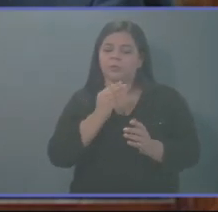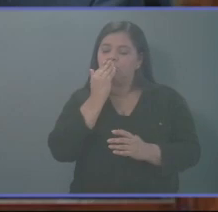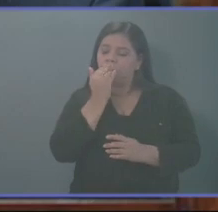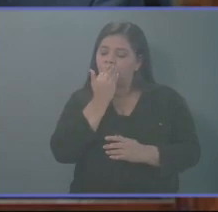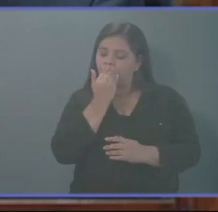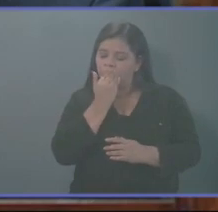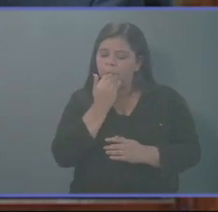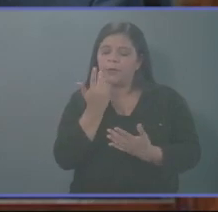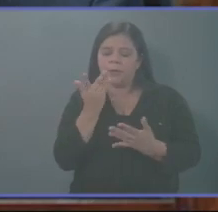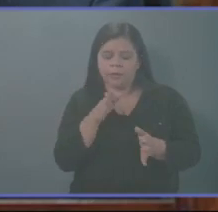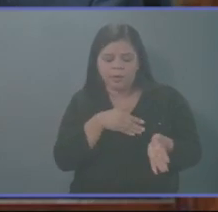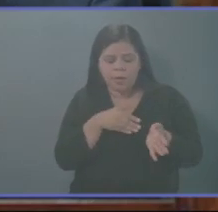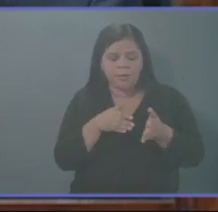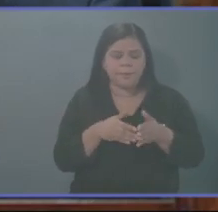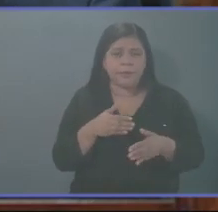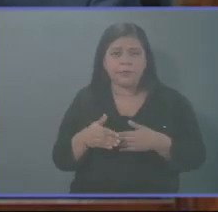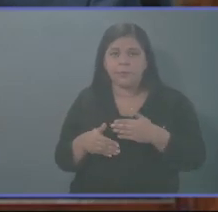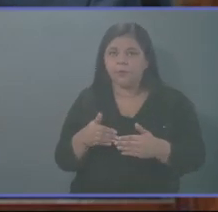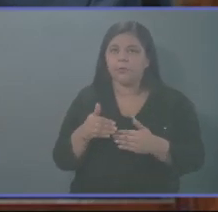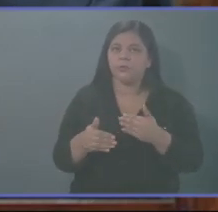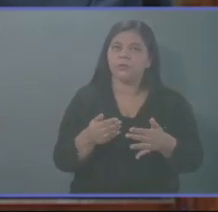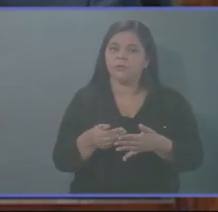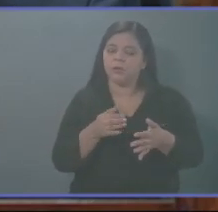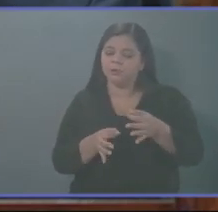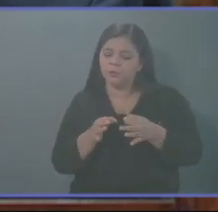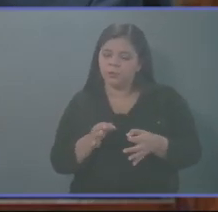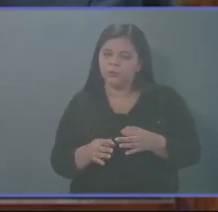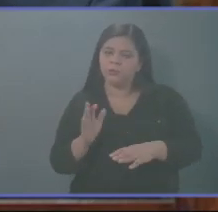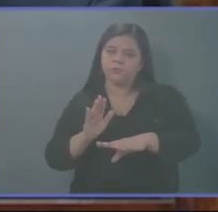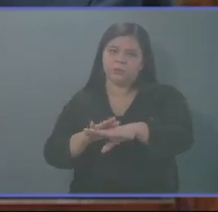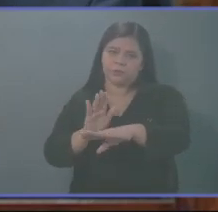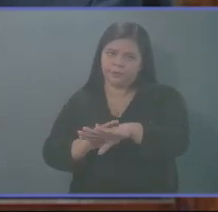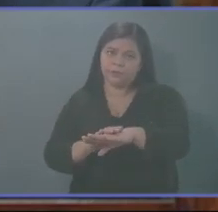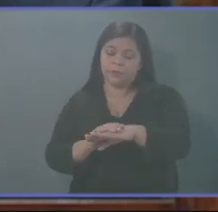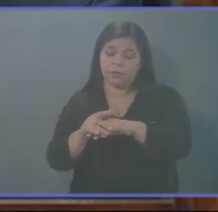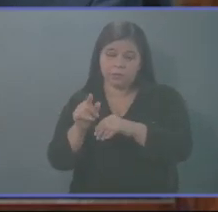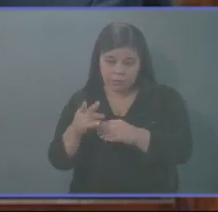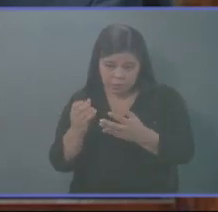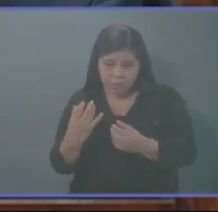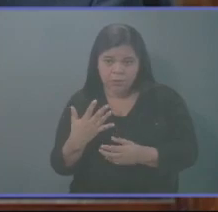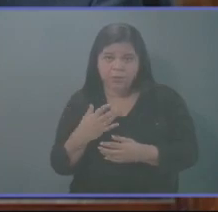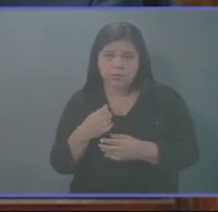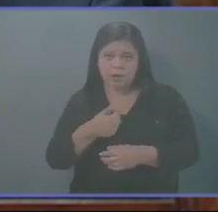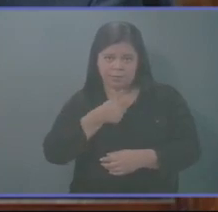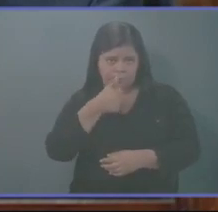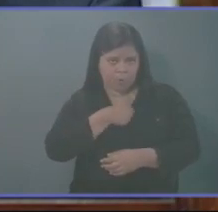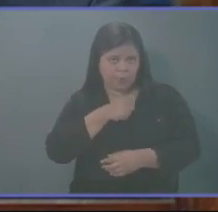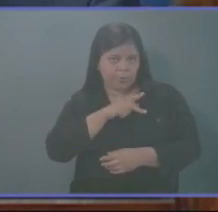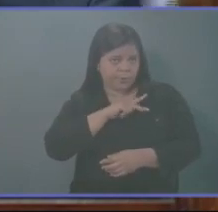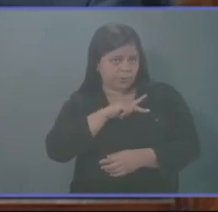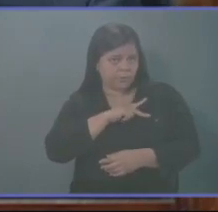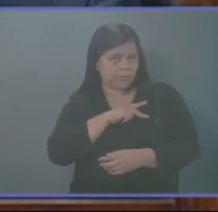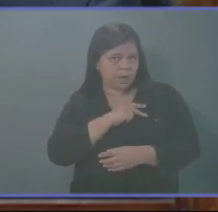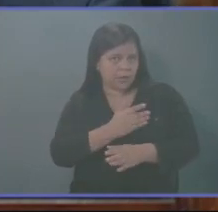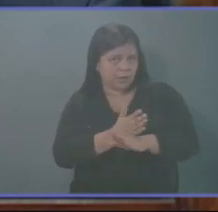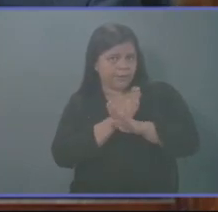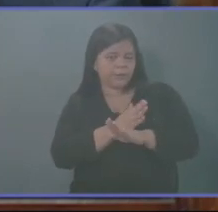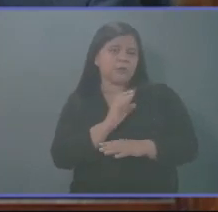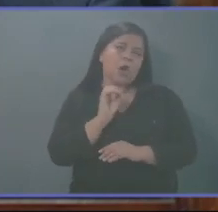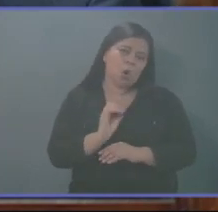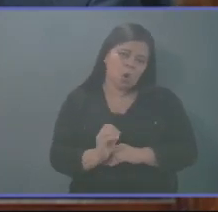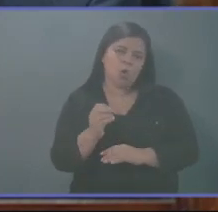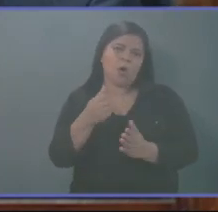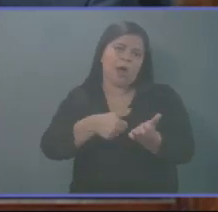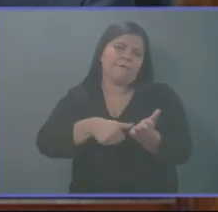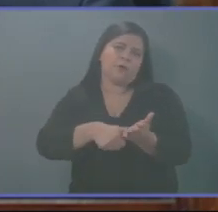González de la apertura del proceso de antejuicio y se le prevenía que manifestara si se defendería personalmente o nombraría a un